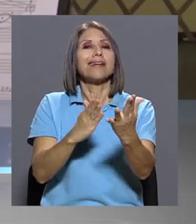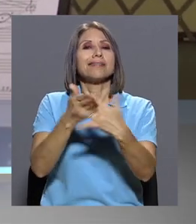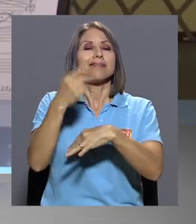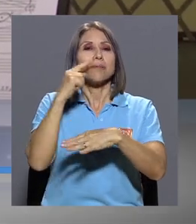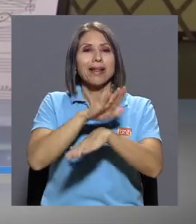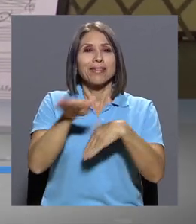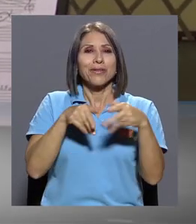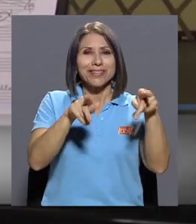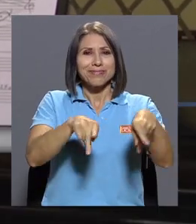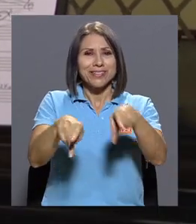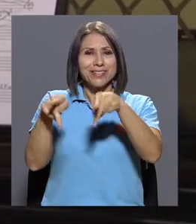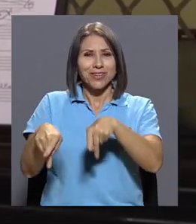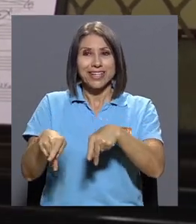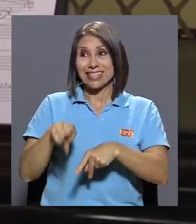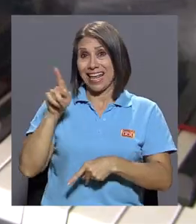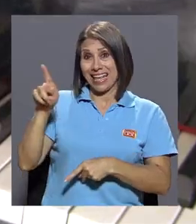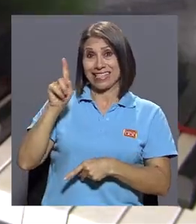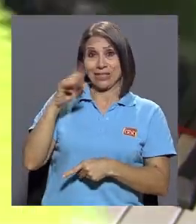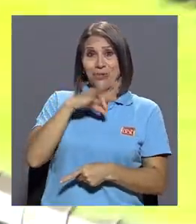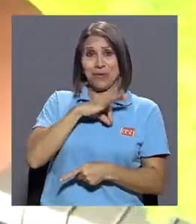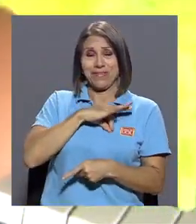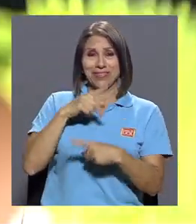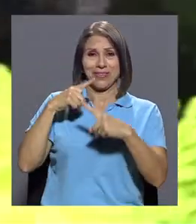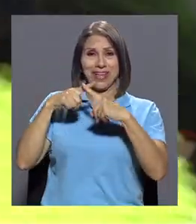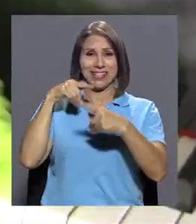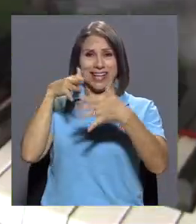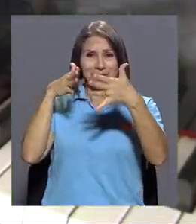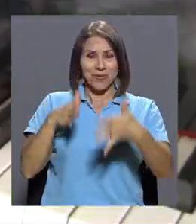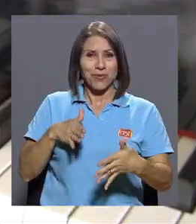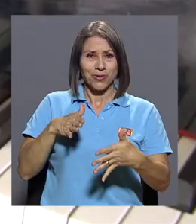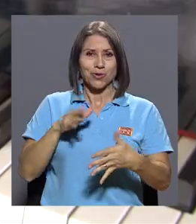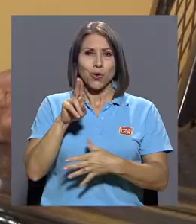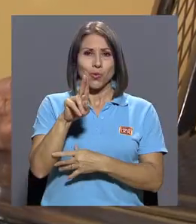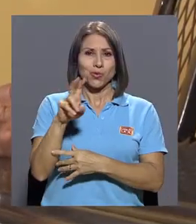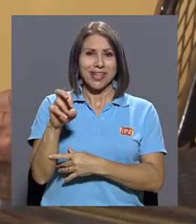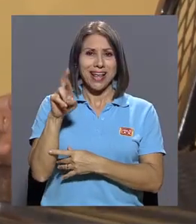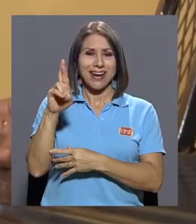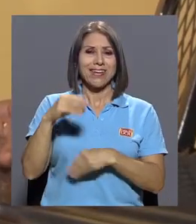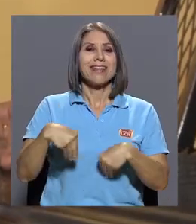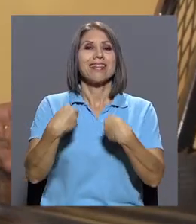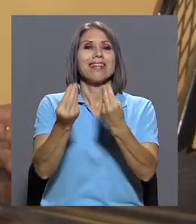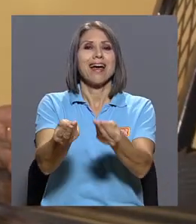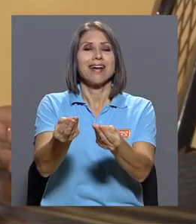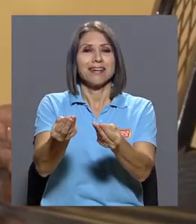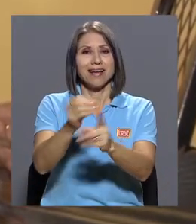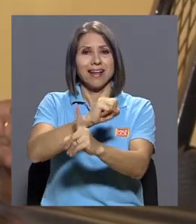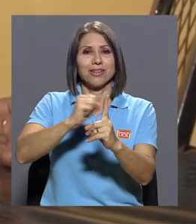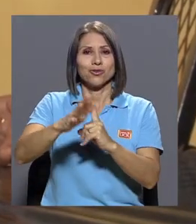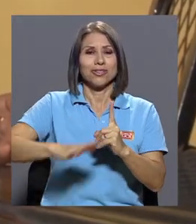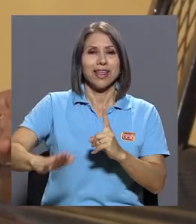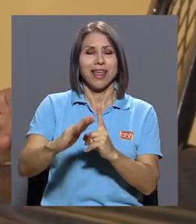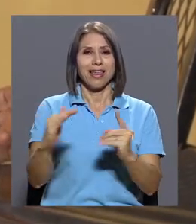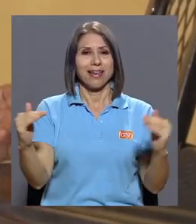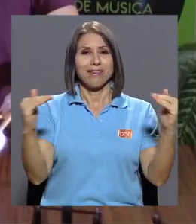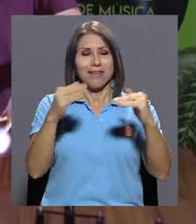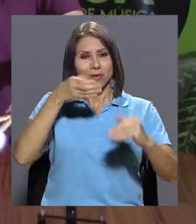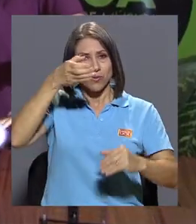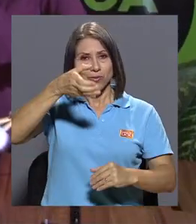todos. Este es uno de los tantos aportes que los exalumnos de la UCR brindan a la sociedad costarricense a nivel cultural.